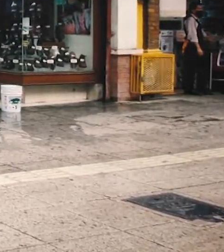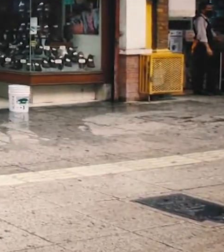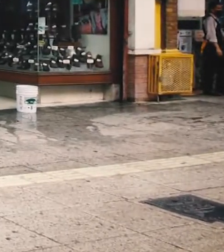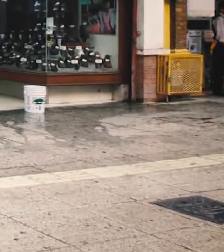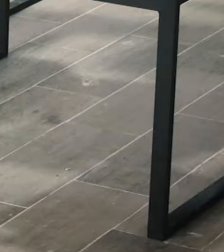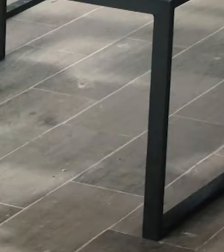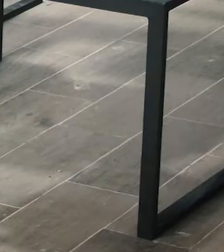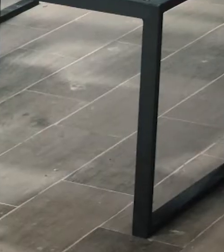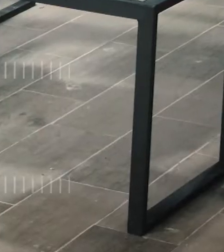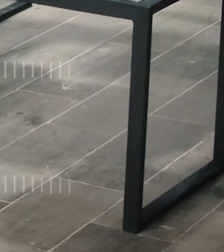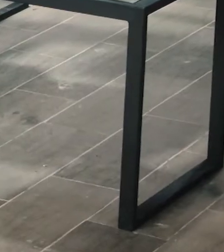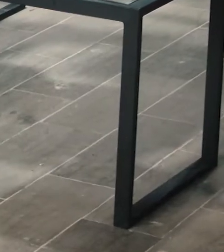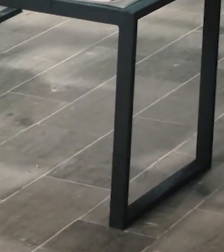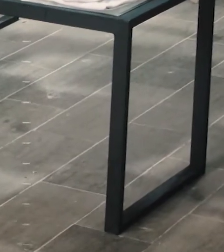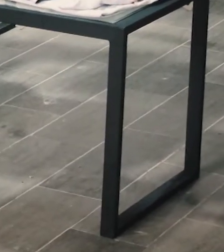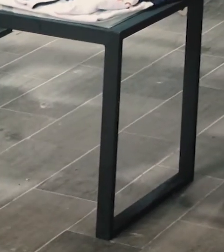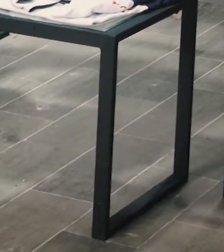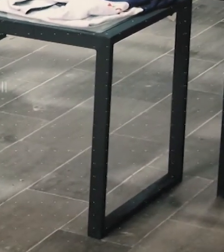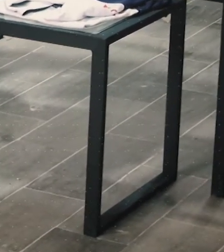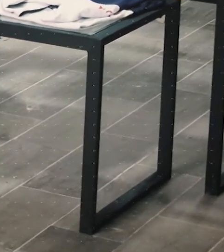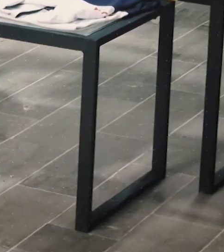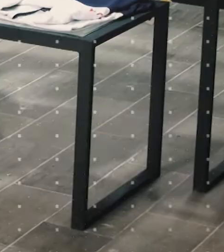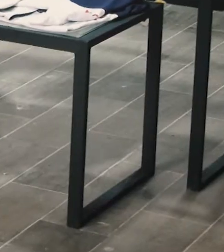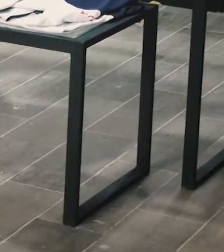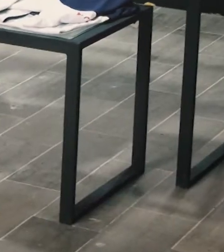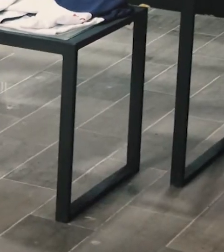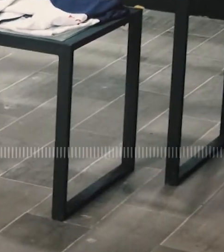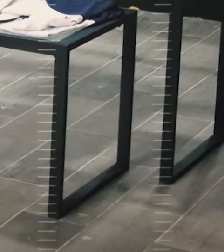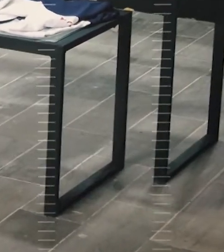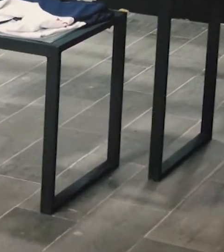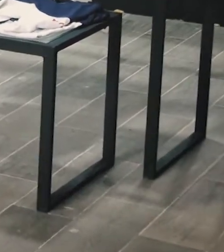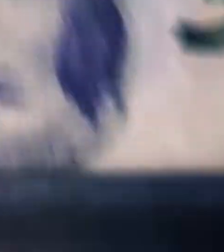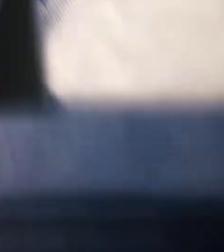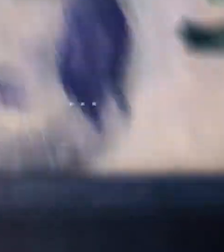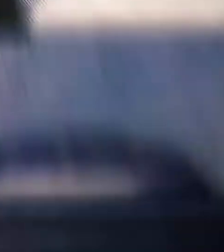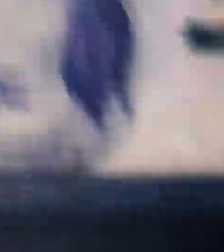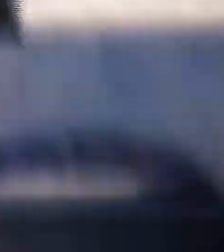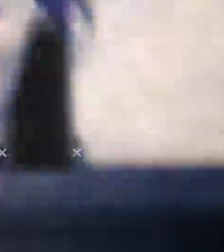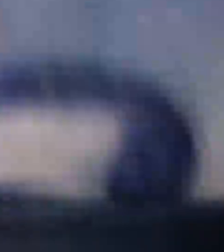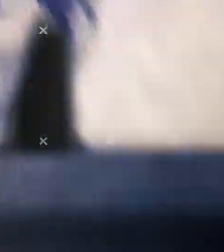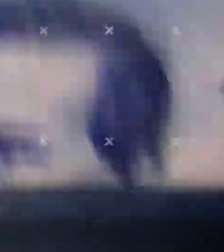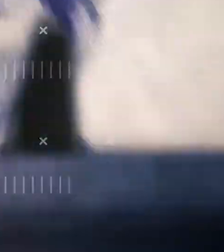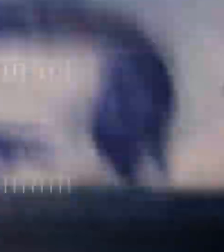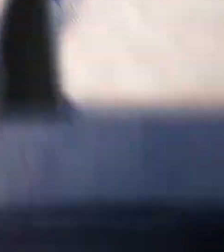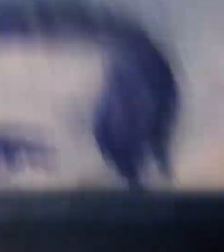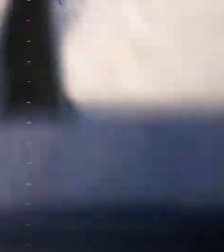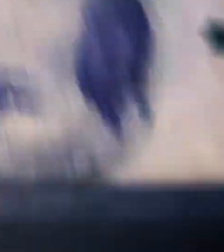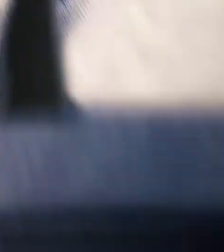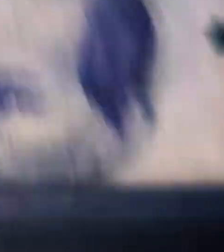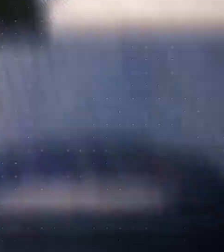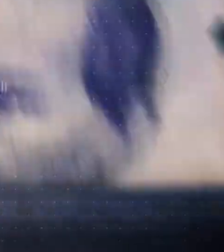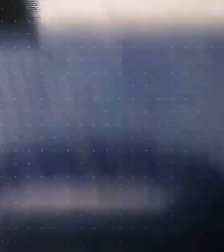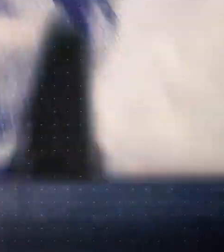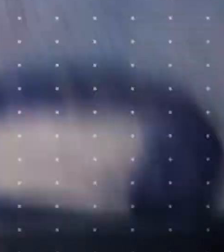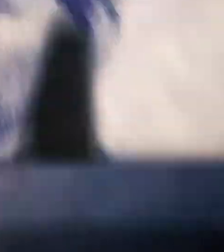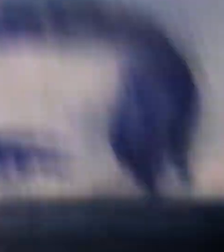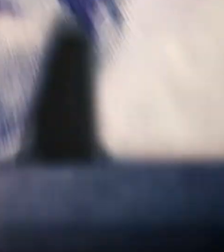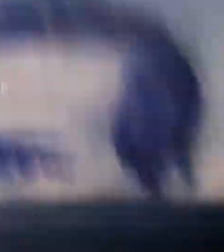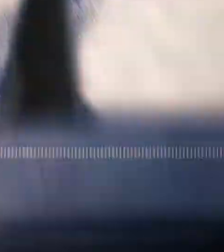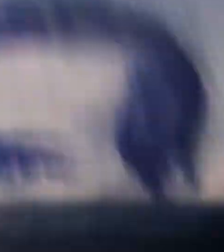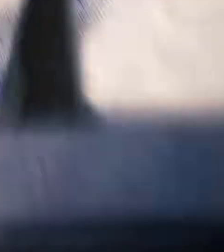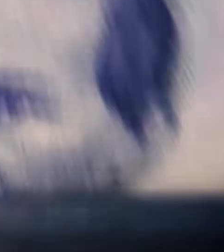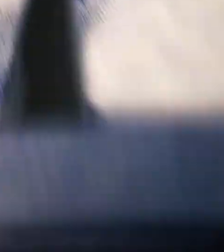blanco fundamental de acuerdo con el primer mandatario es el control de precios y garantizar la oferta destinada al consumo interno